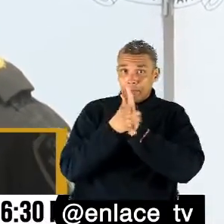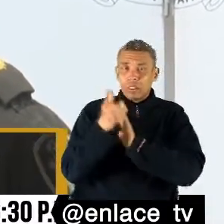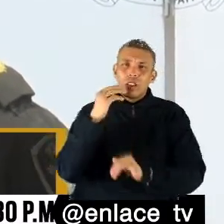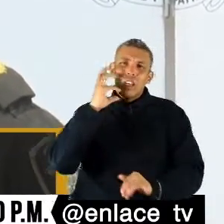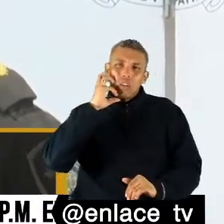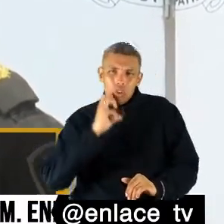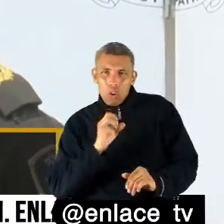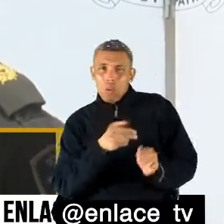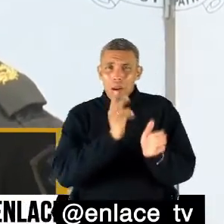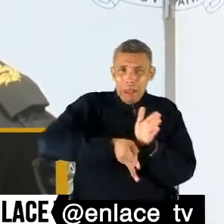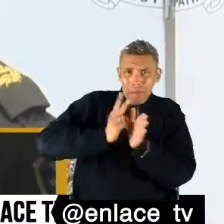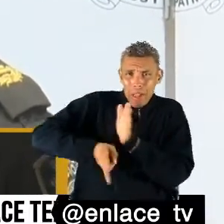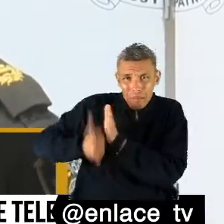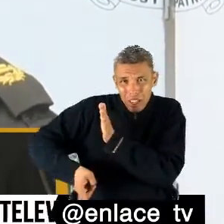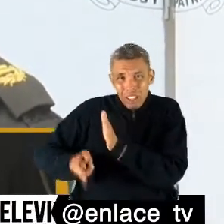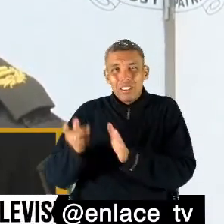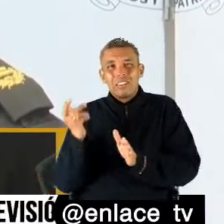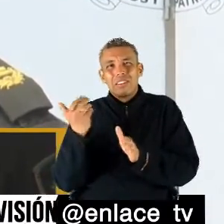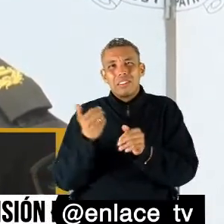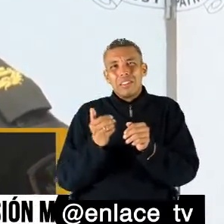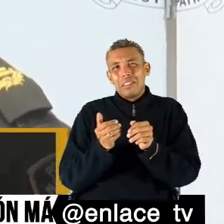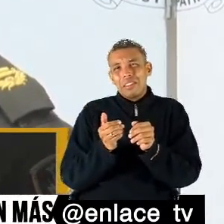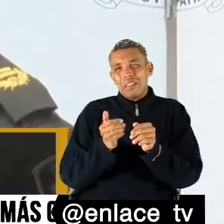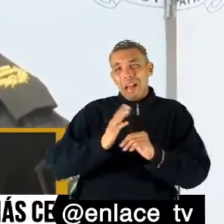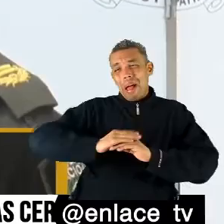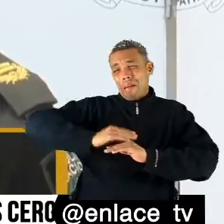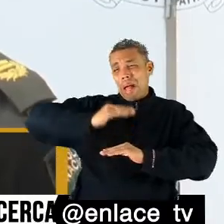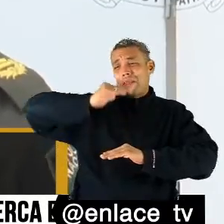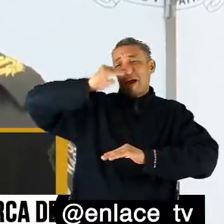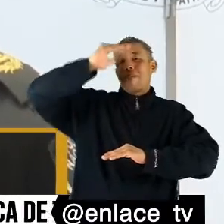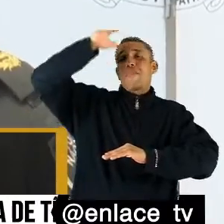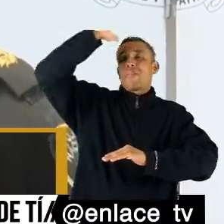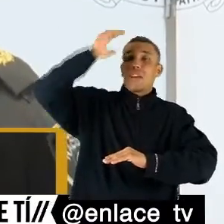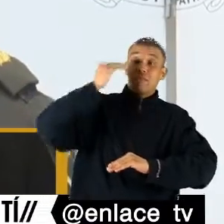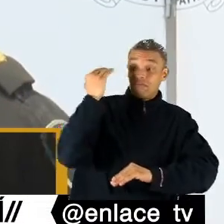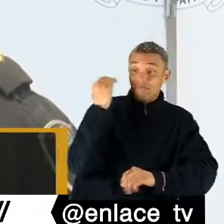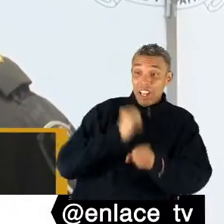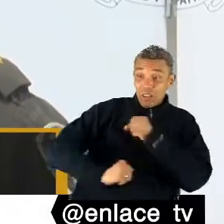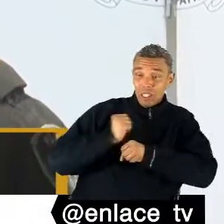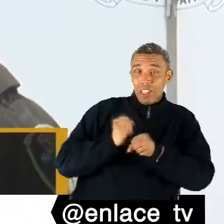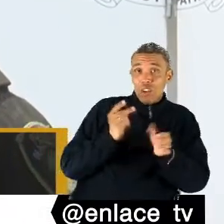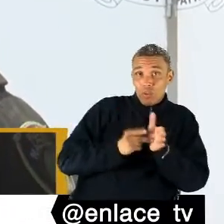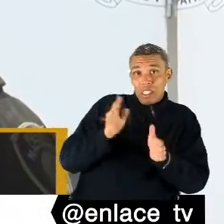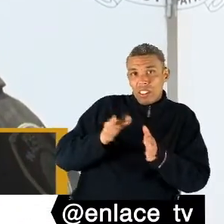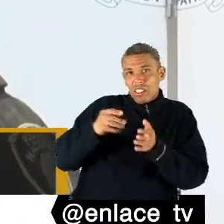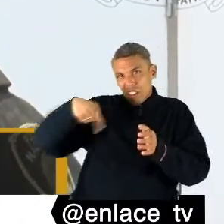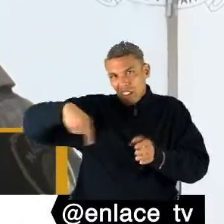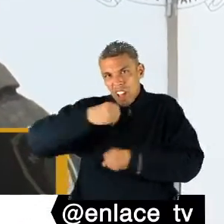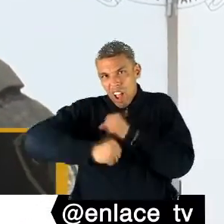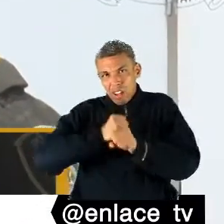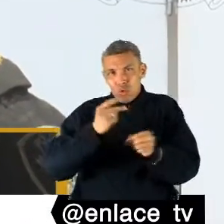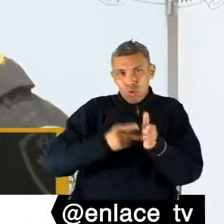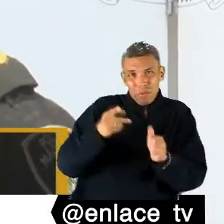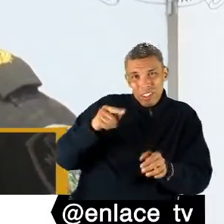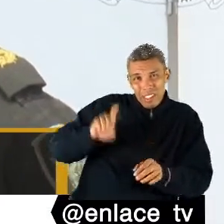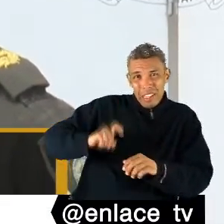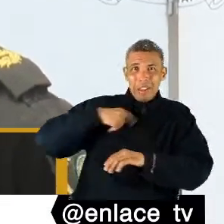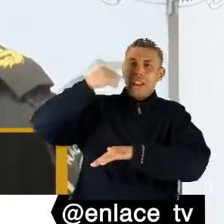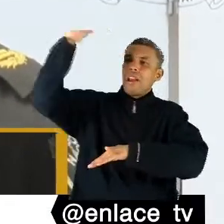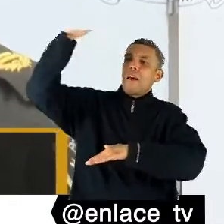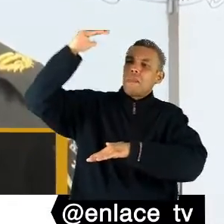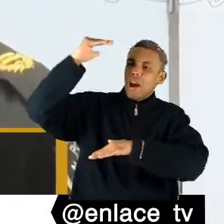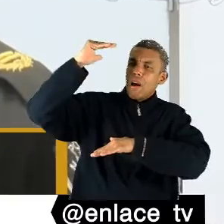que el homicidio. Llevamos un 57% menos de homicidios en Barranca Bermeja versus el año pasado a la misma fecha,